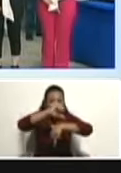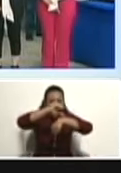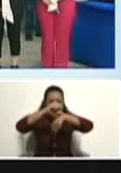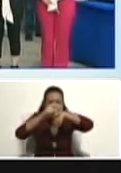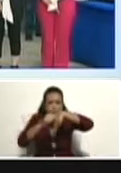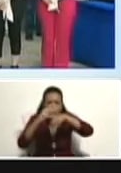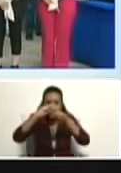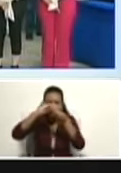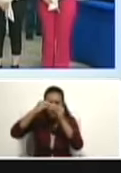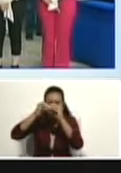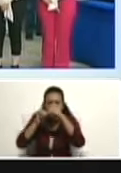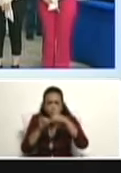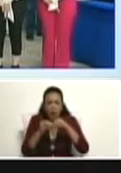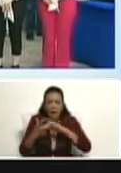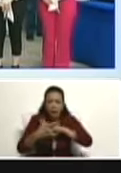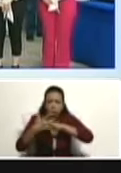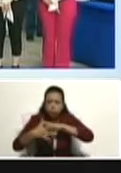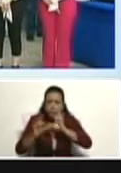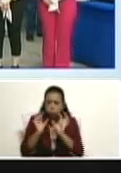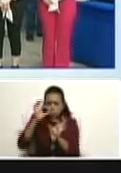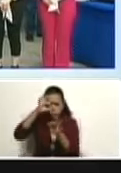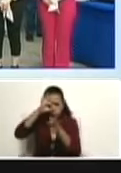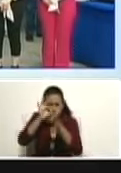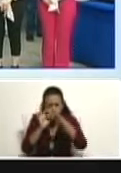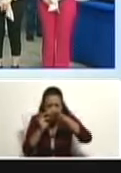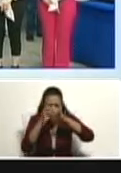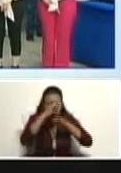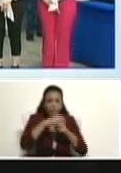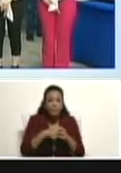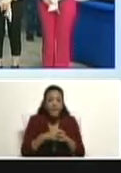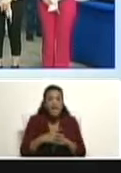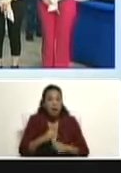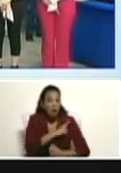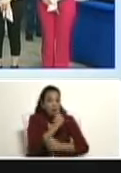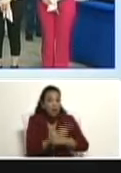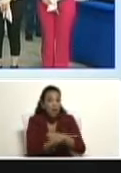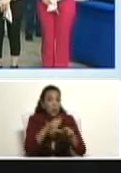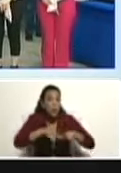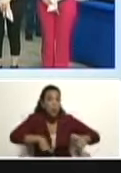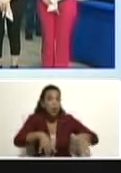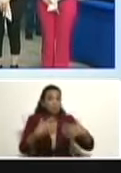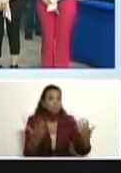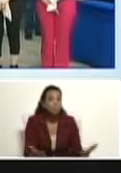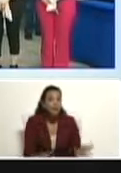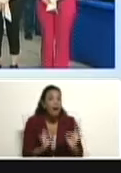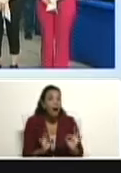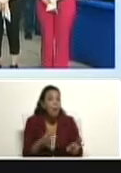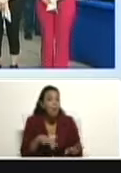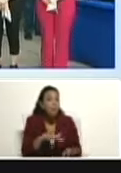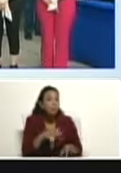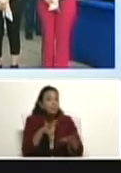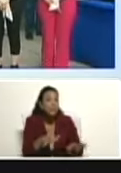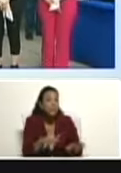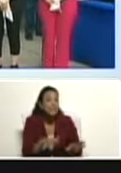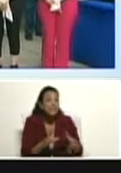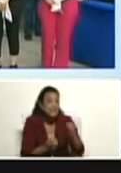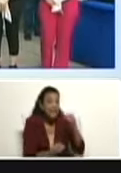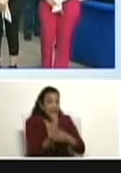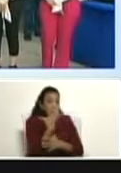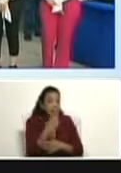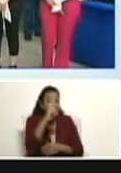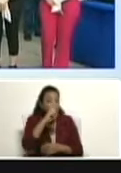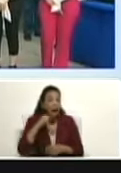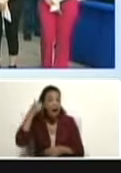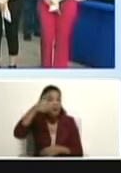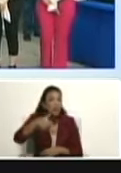biomédica y electromedicina. Y la fortaleza está precisamente que se ha construido estos